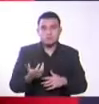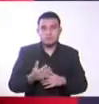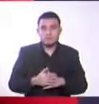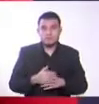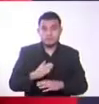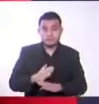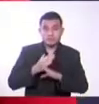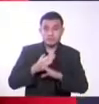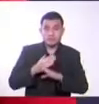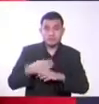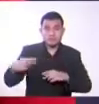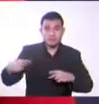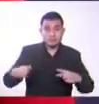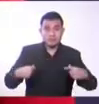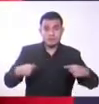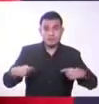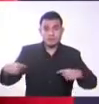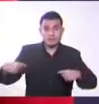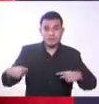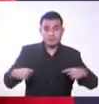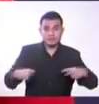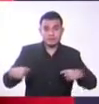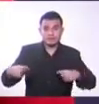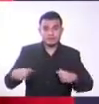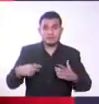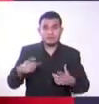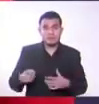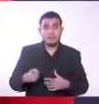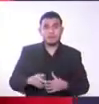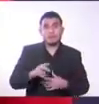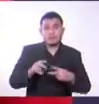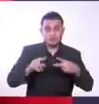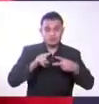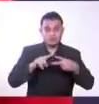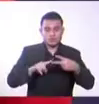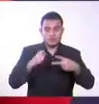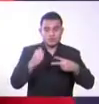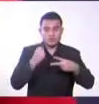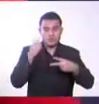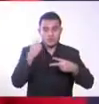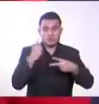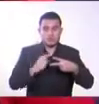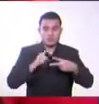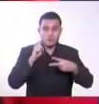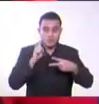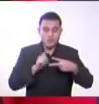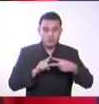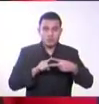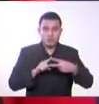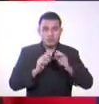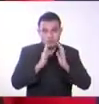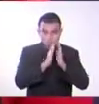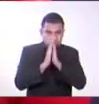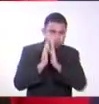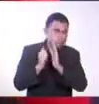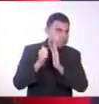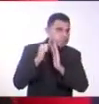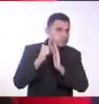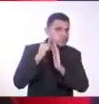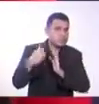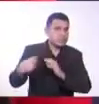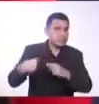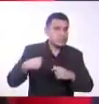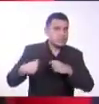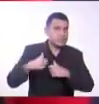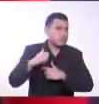los impuestos, ¿verdad? Y en esas categorías hay dos rubros importantes. Uno que es la evasión fiscal, evadir, como lo